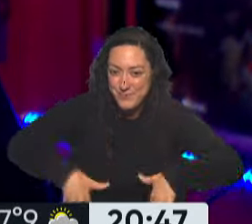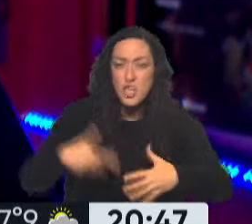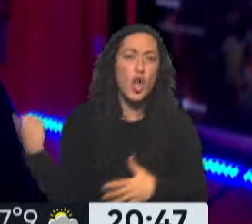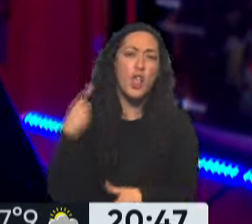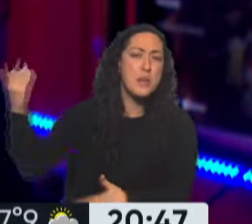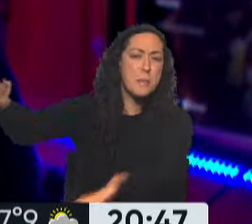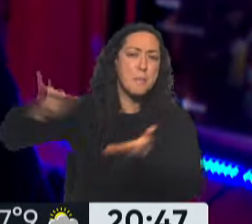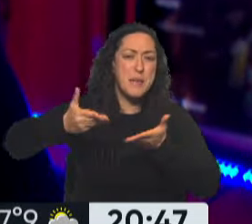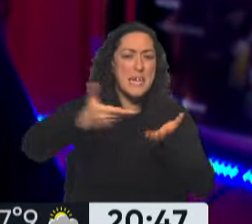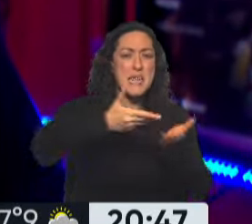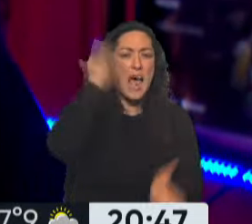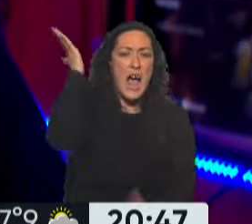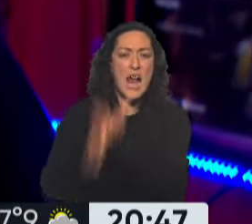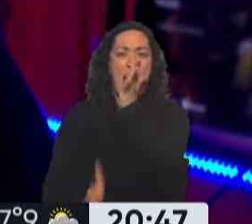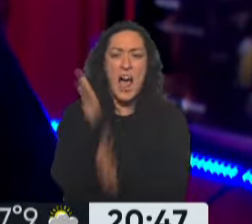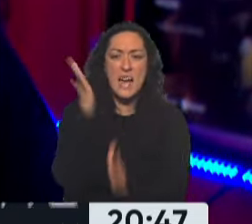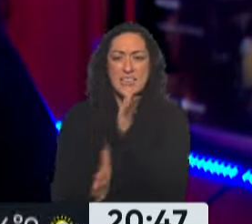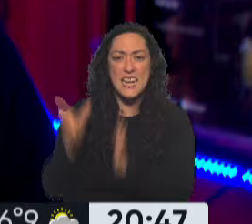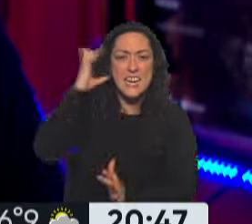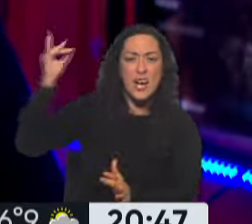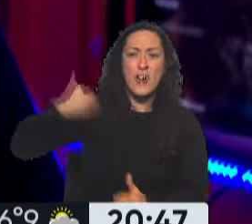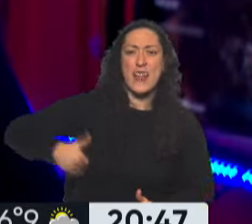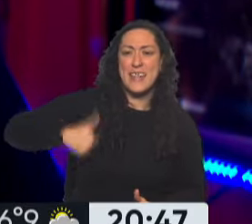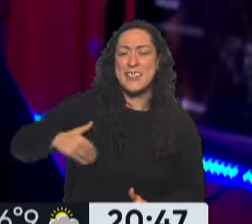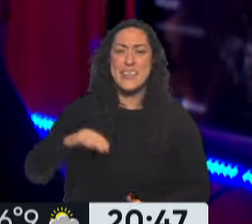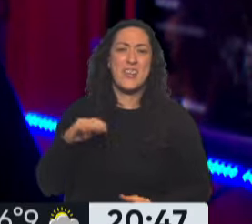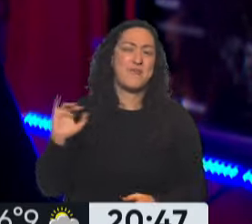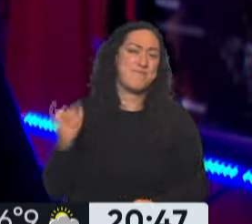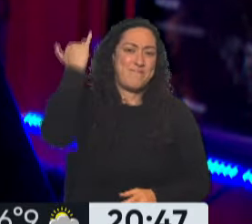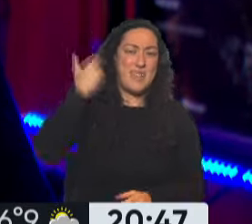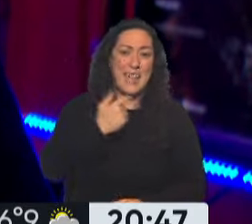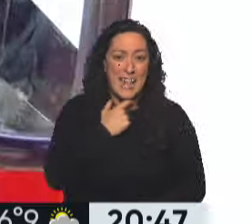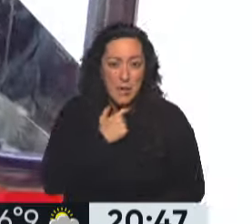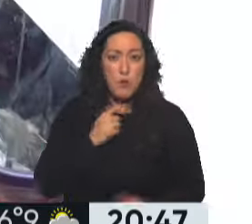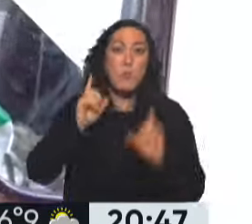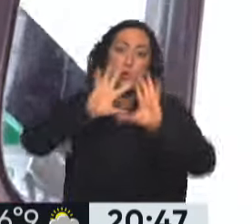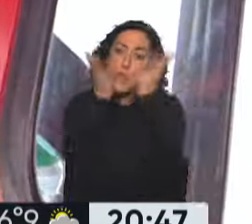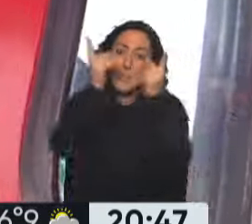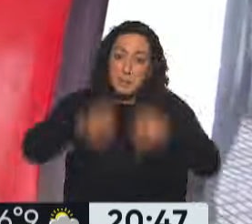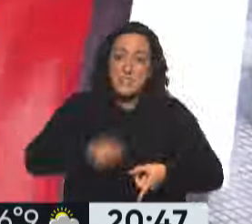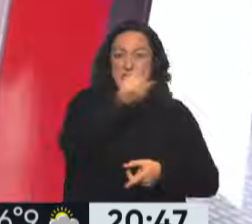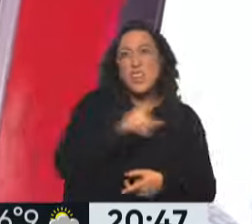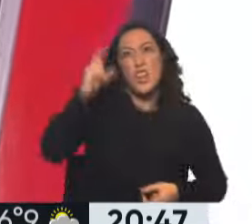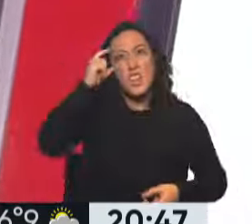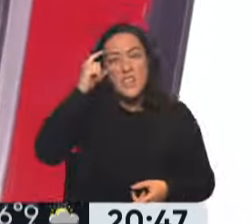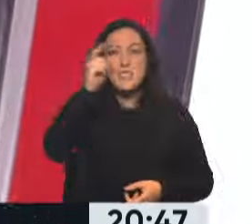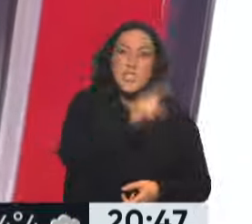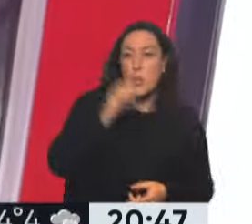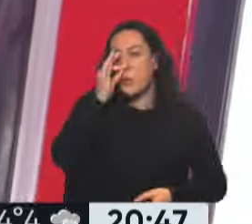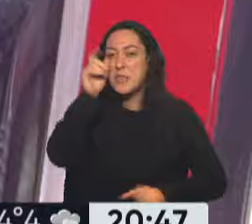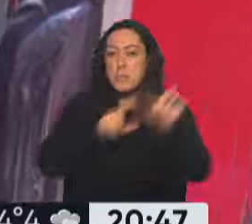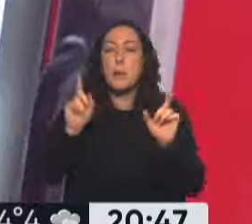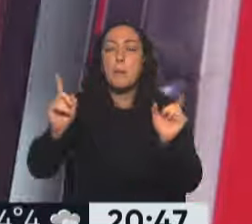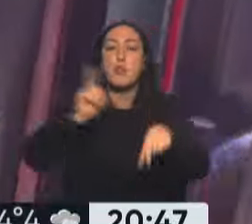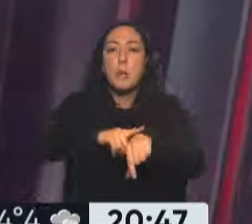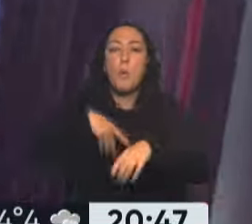invitados de forma gratuita, donde queremos batir el récord argentino y, por qué no, mundial, de más de entre 110 y 120 personas jugando simultáneamente a los